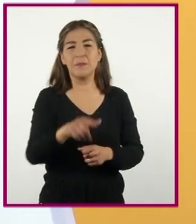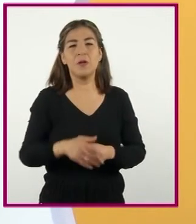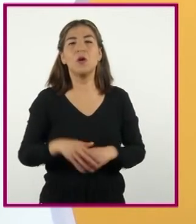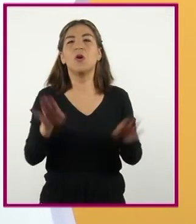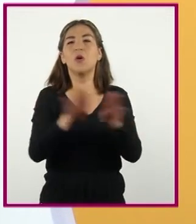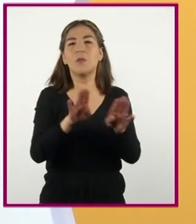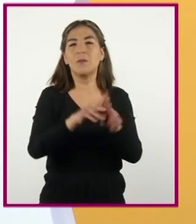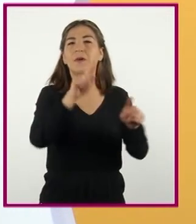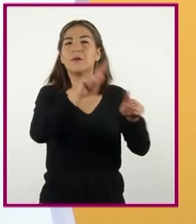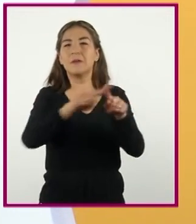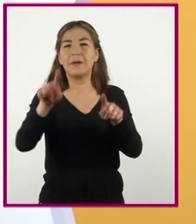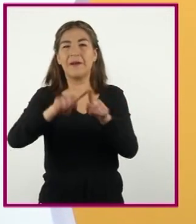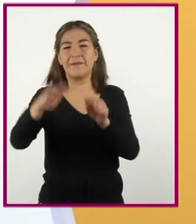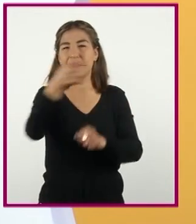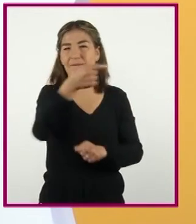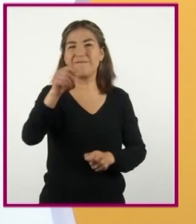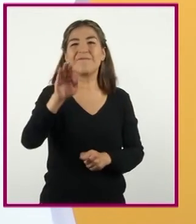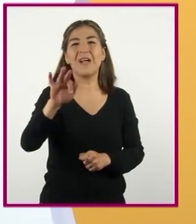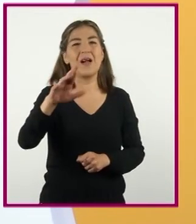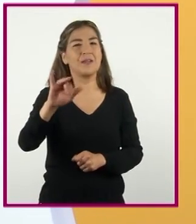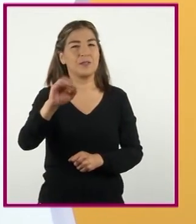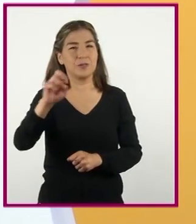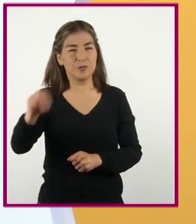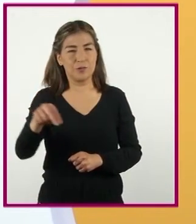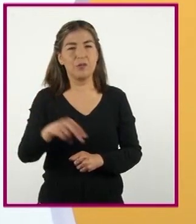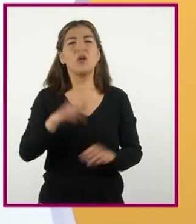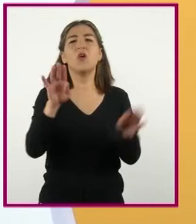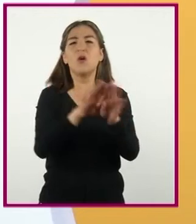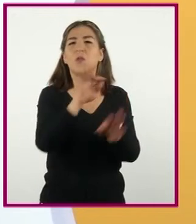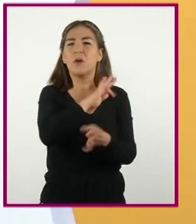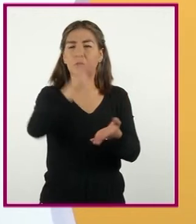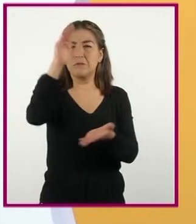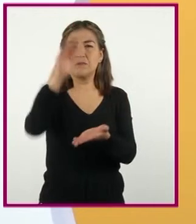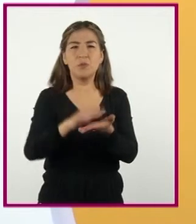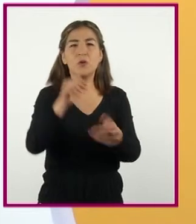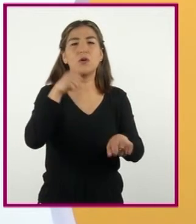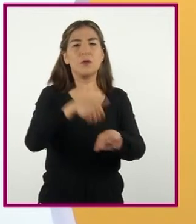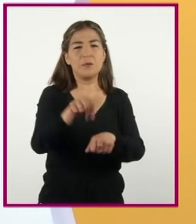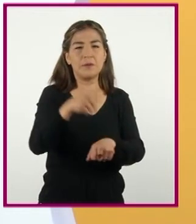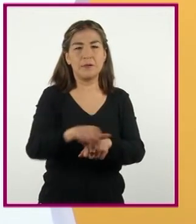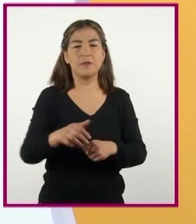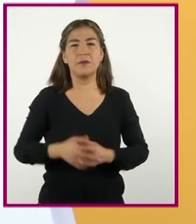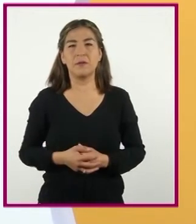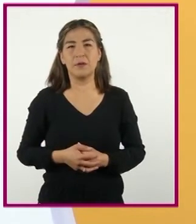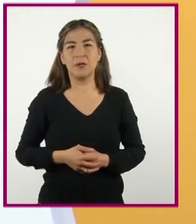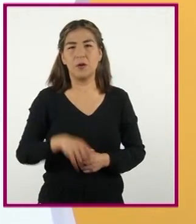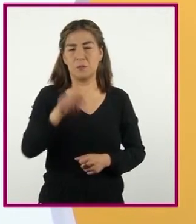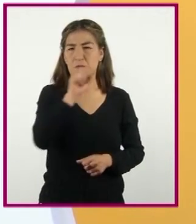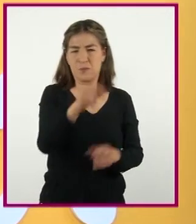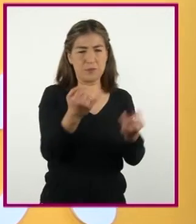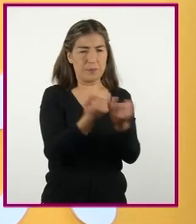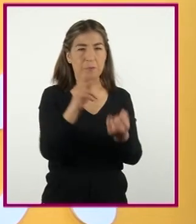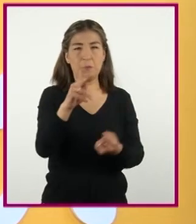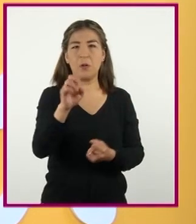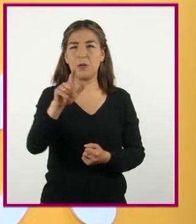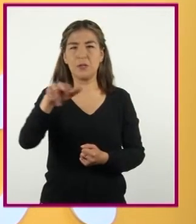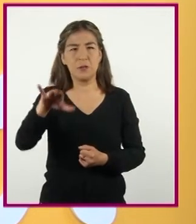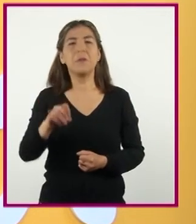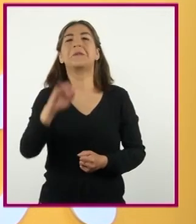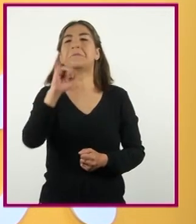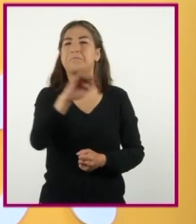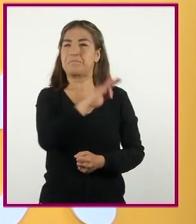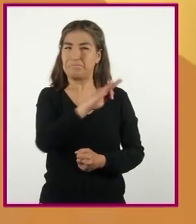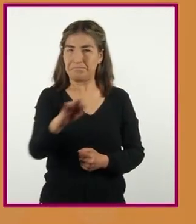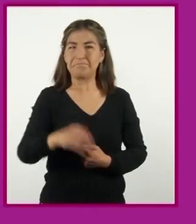expresiones fraccionarias, pero ¿también podemos reducir términos semejantes en polinomios? Claro,